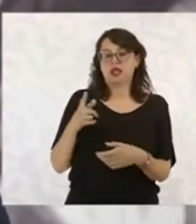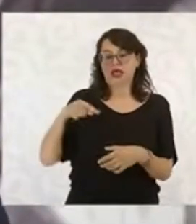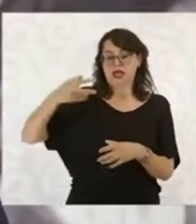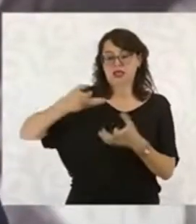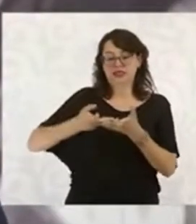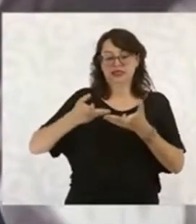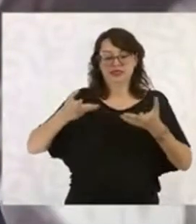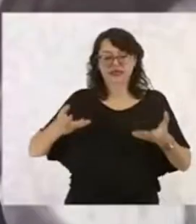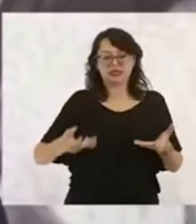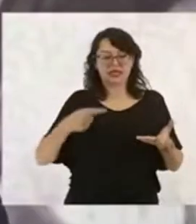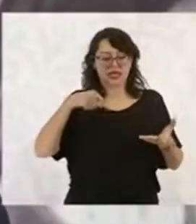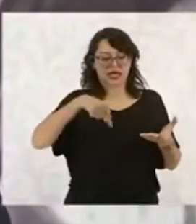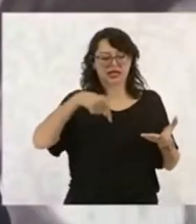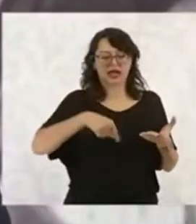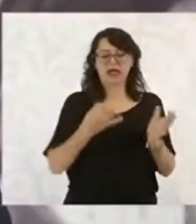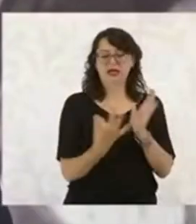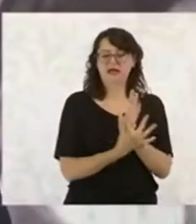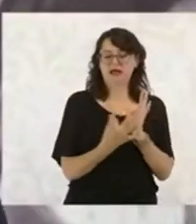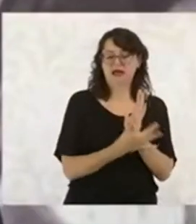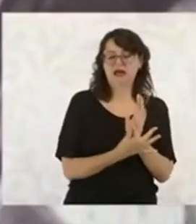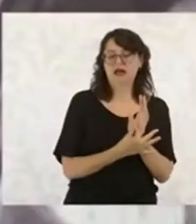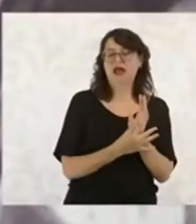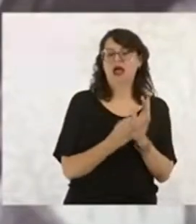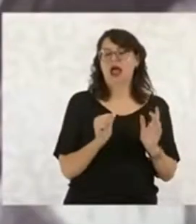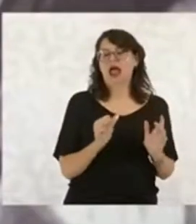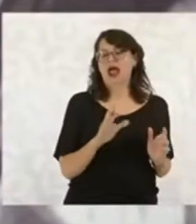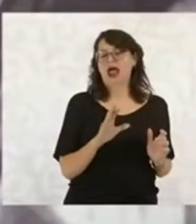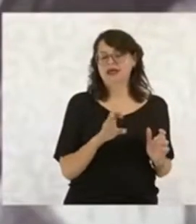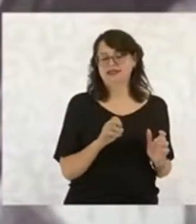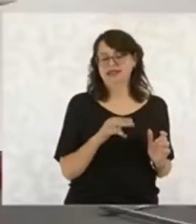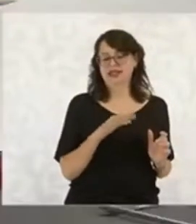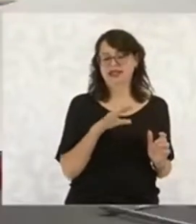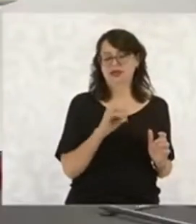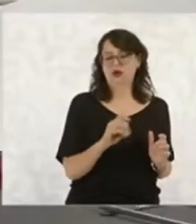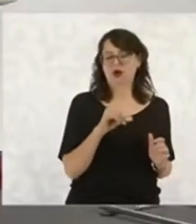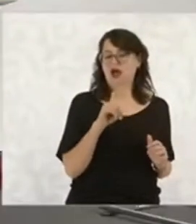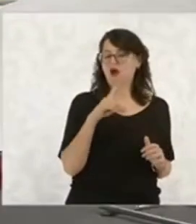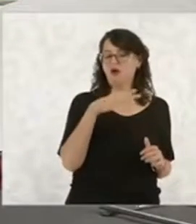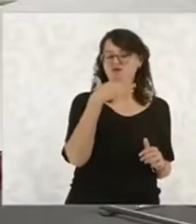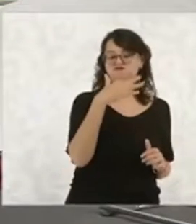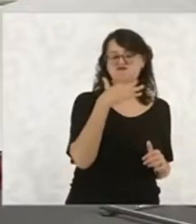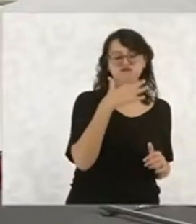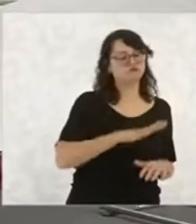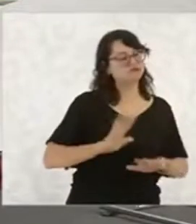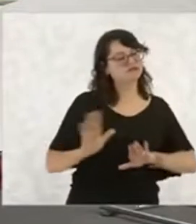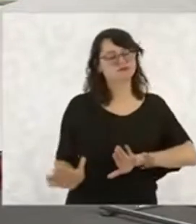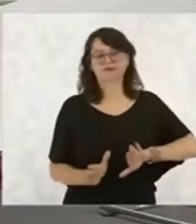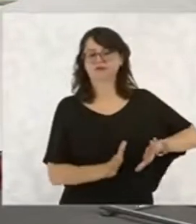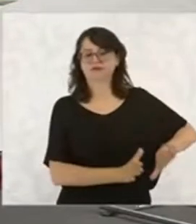subterránea contaminada con flúor y arsénico por agua superficial de buena calidad en la ciudad de Durango.